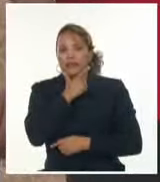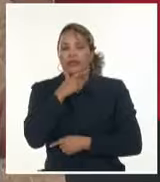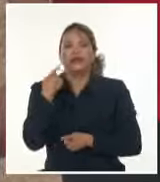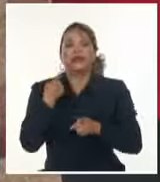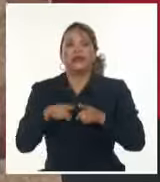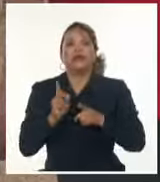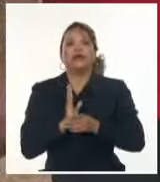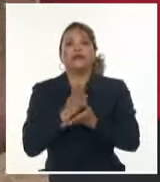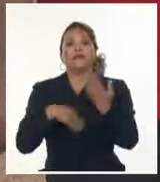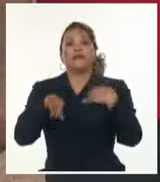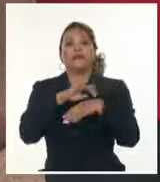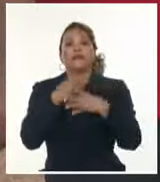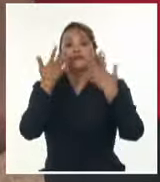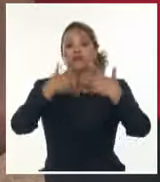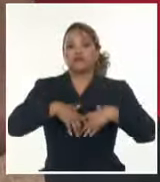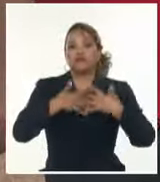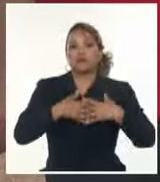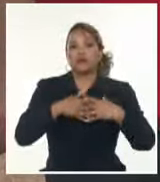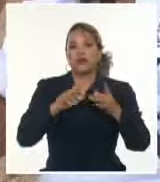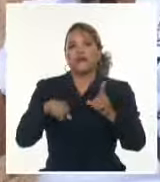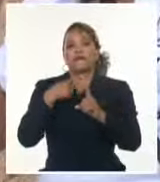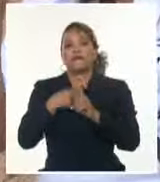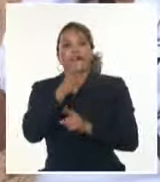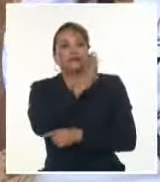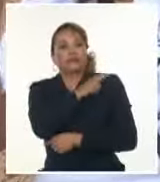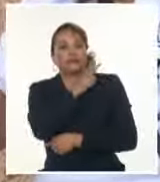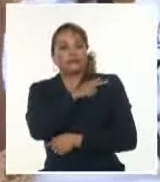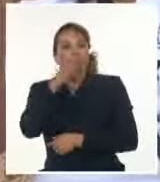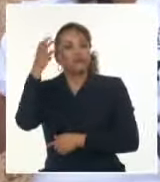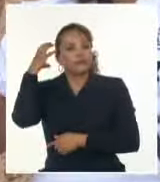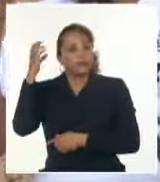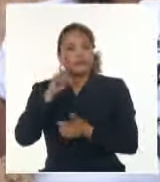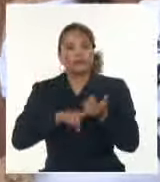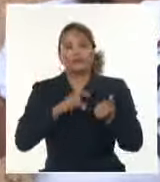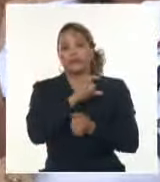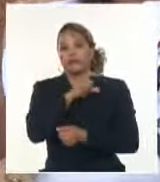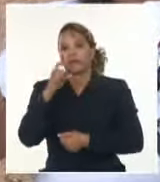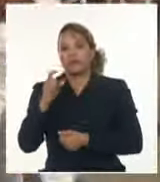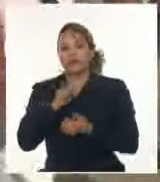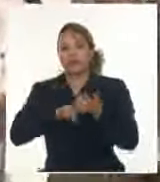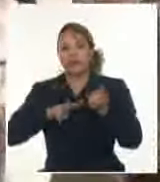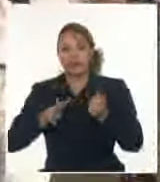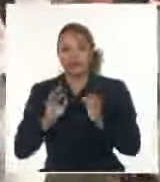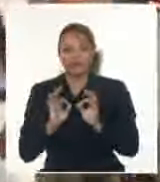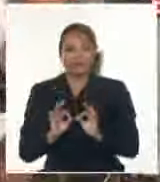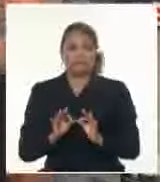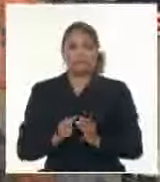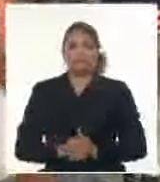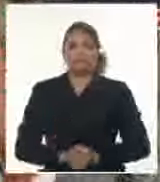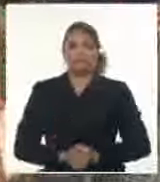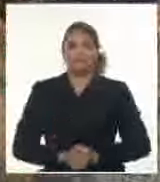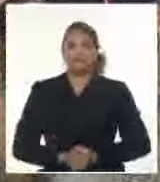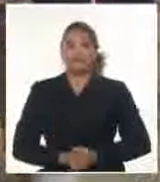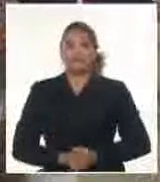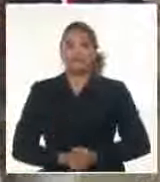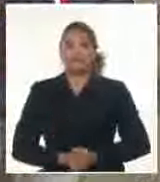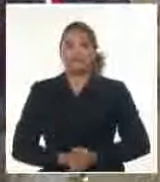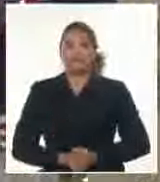de Industrias, y las máximas autoridades del partido y el gobierno en la provincia. Desde Las Tunas,